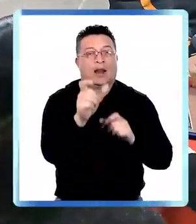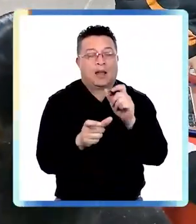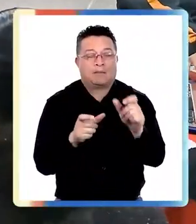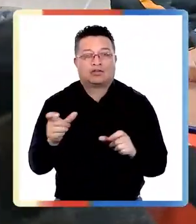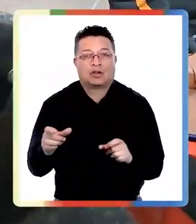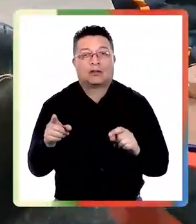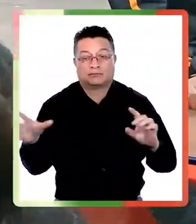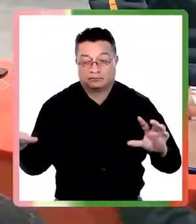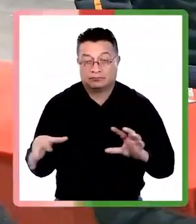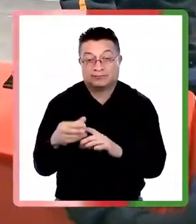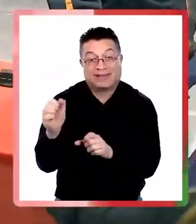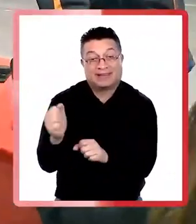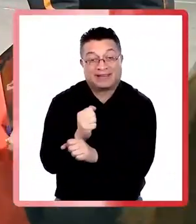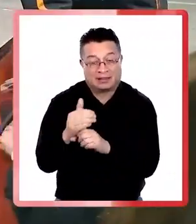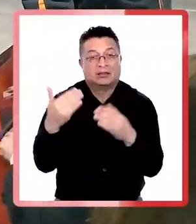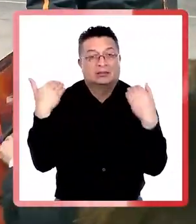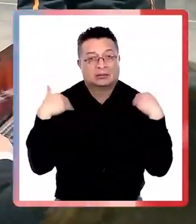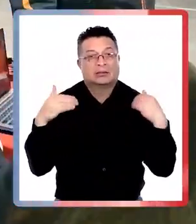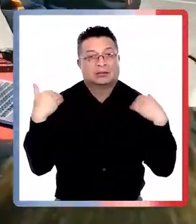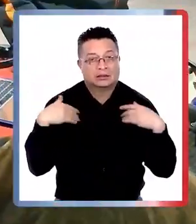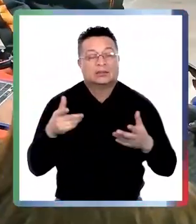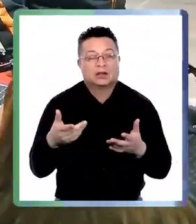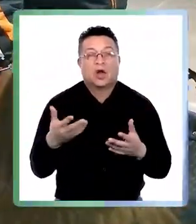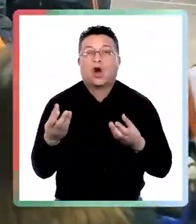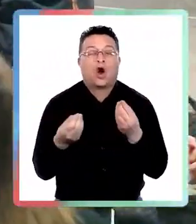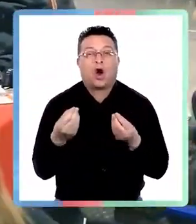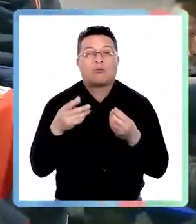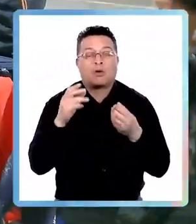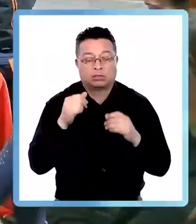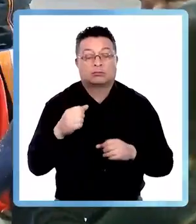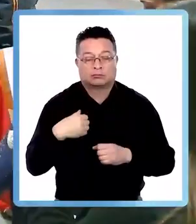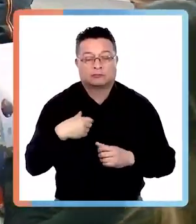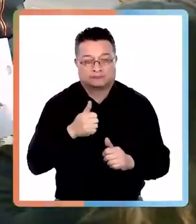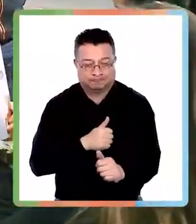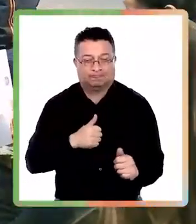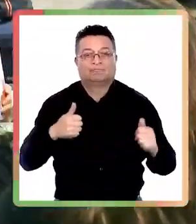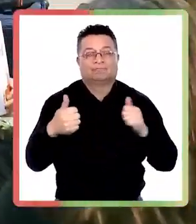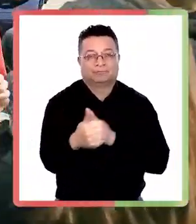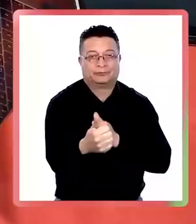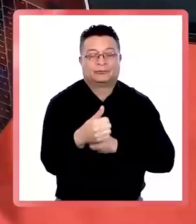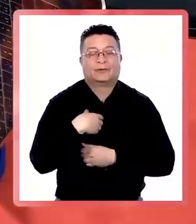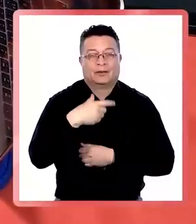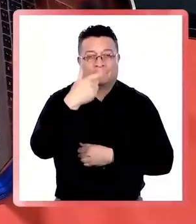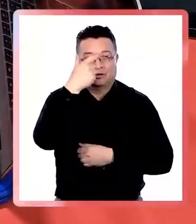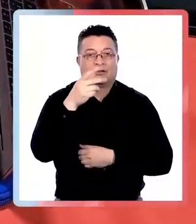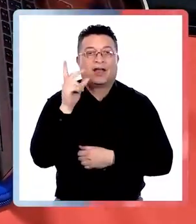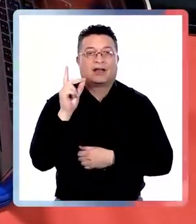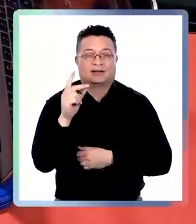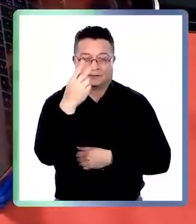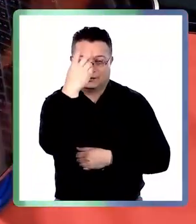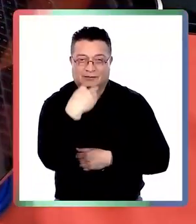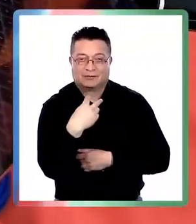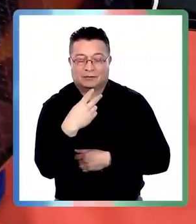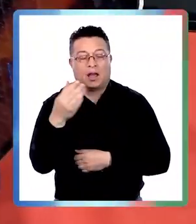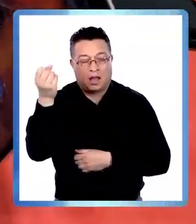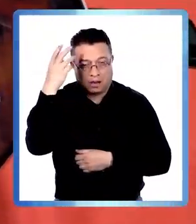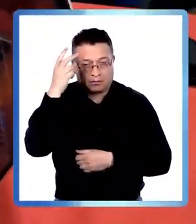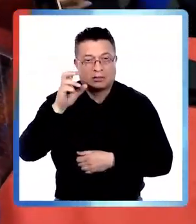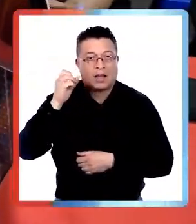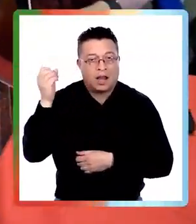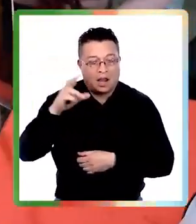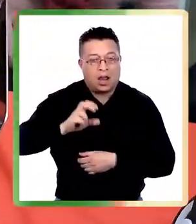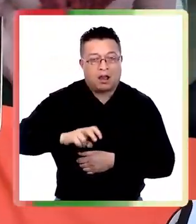se realizaron ejercicios prácticos como ponerse los zapatos de una persona con discapacidad visual y aprender a caminar con un bastón